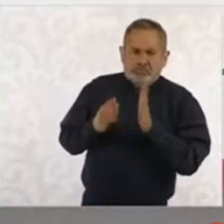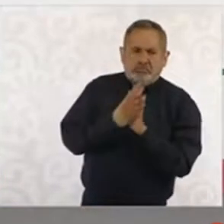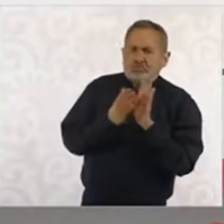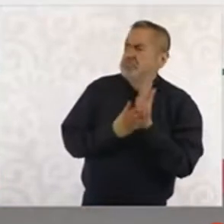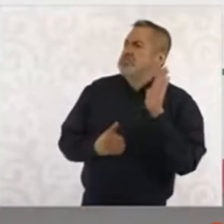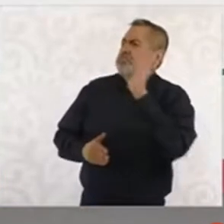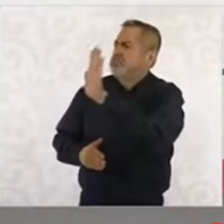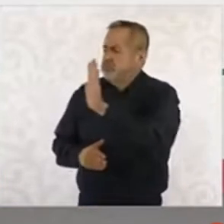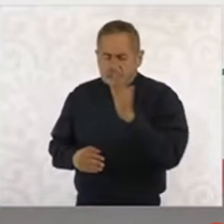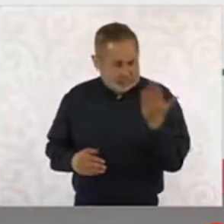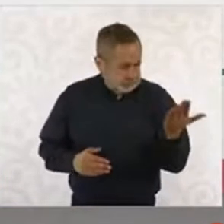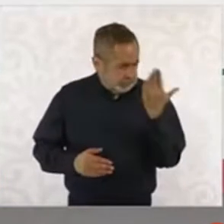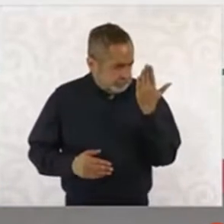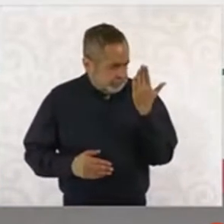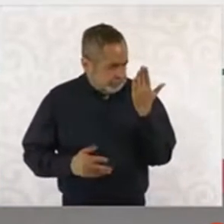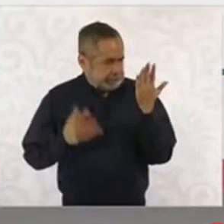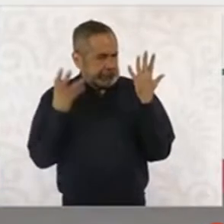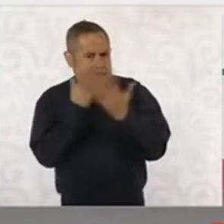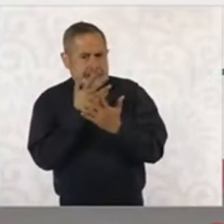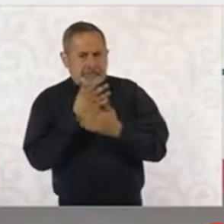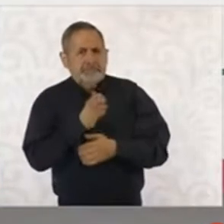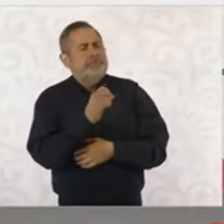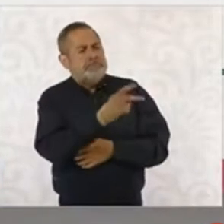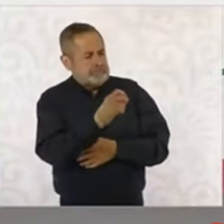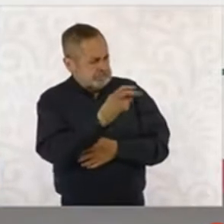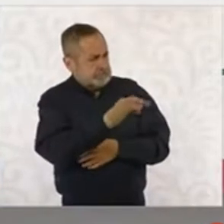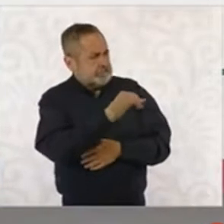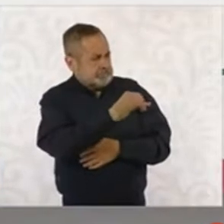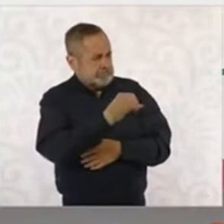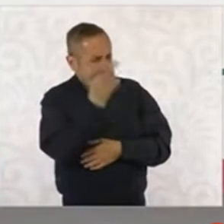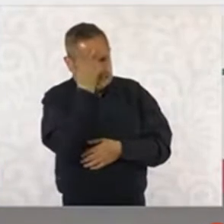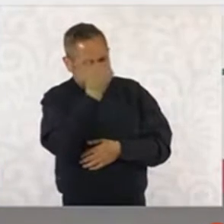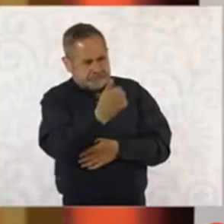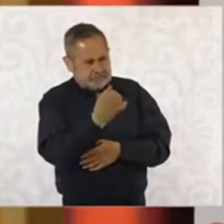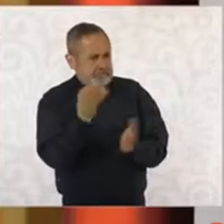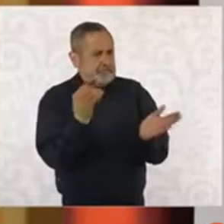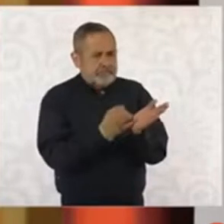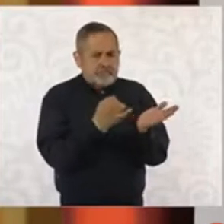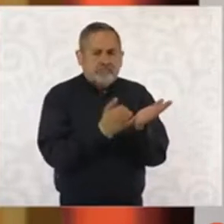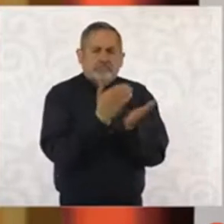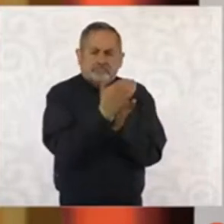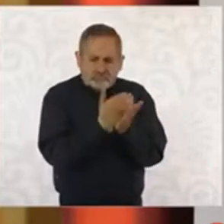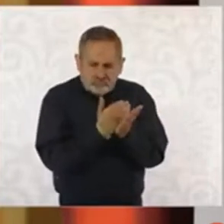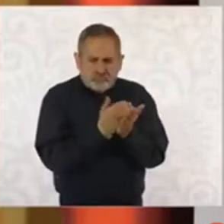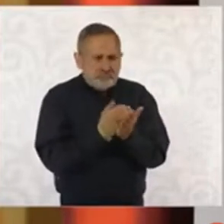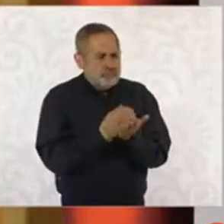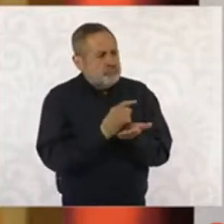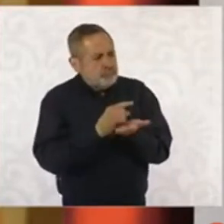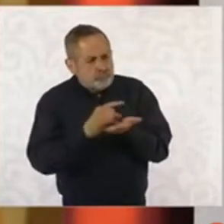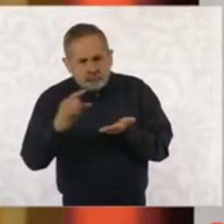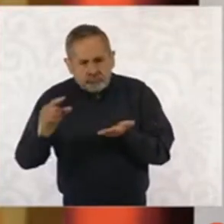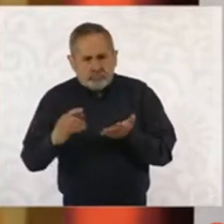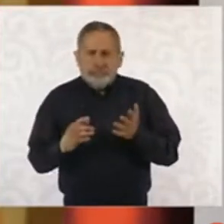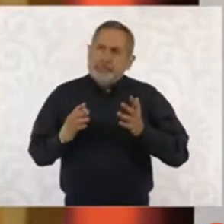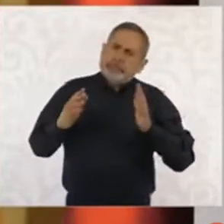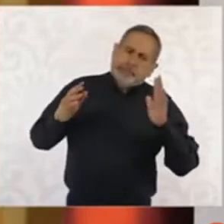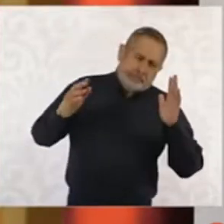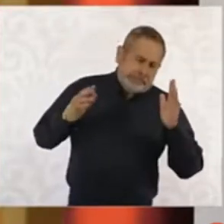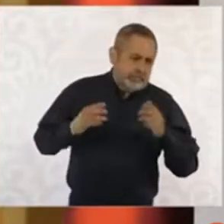además, pues, los amparos y los tribunales por si se comete